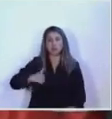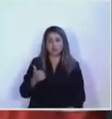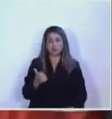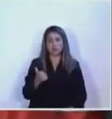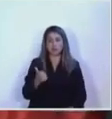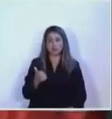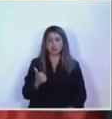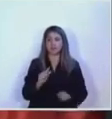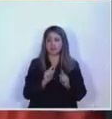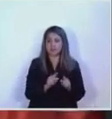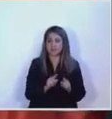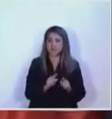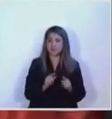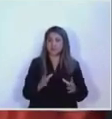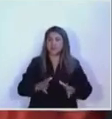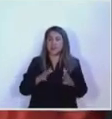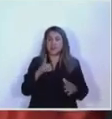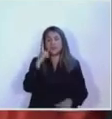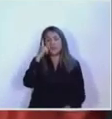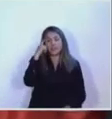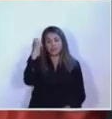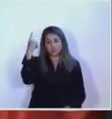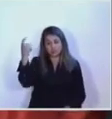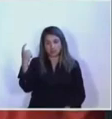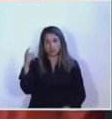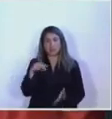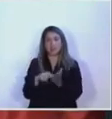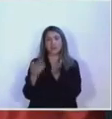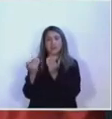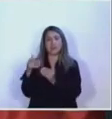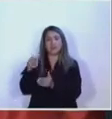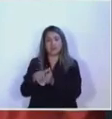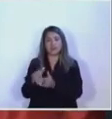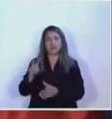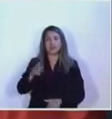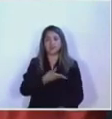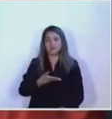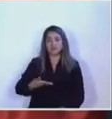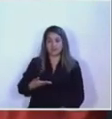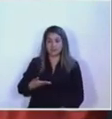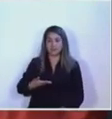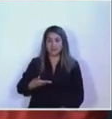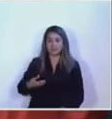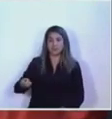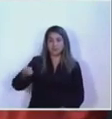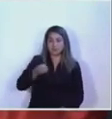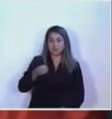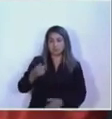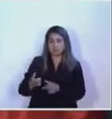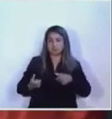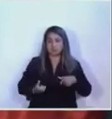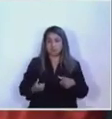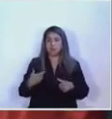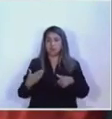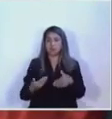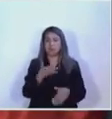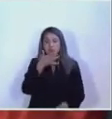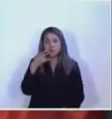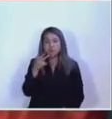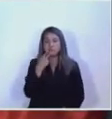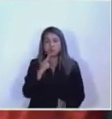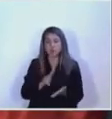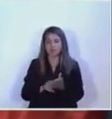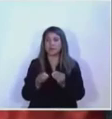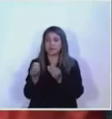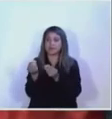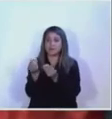que, con tremenda ilusión, van a esperar en la tarde al presidente electo para entregarle sus dulces o sus cartas. Es